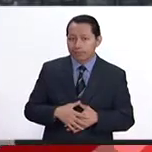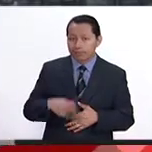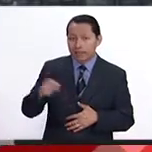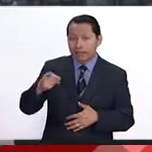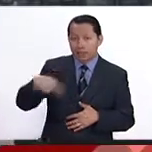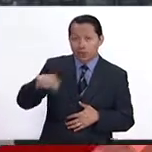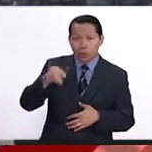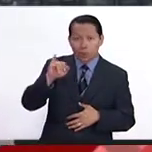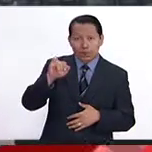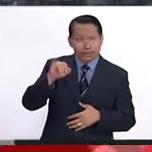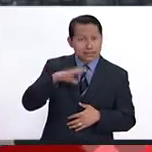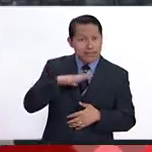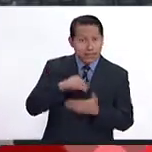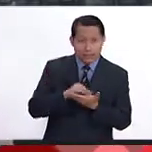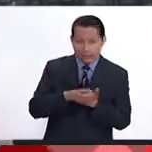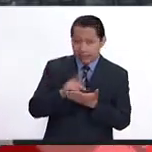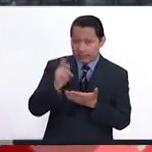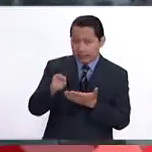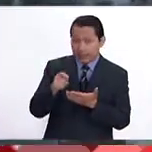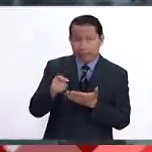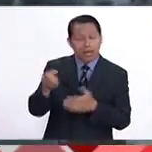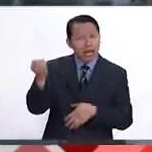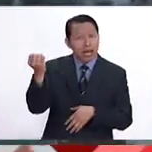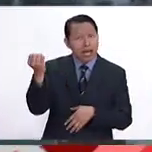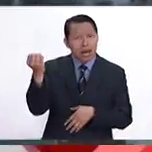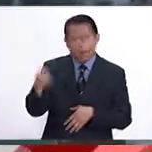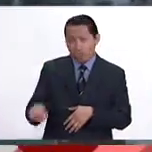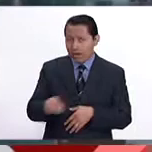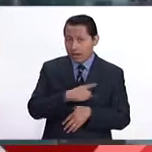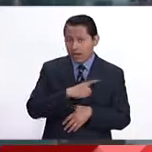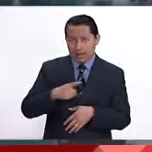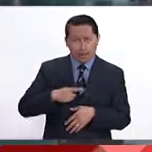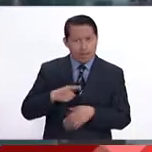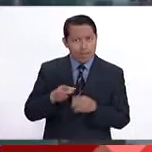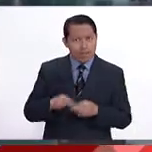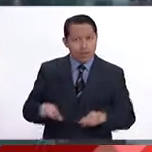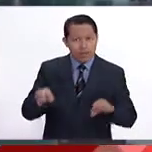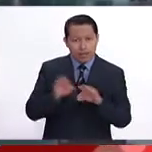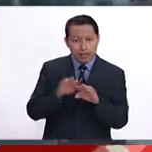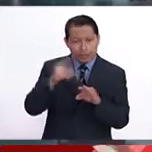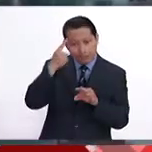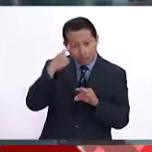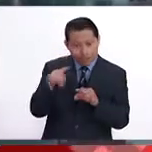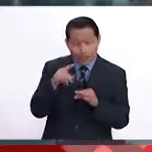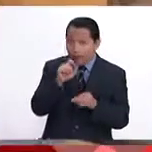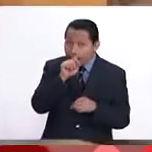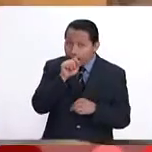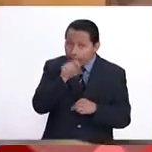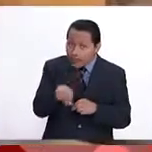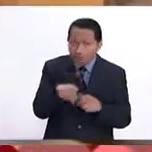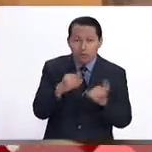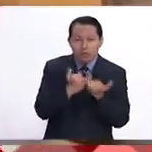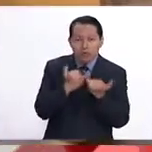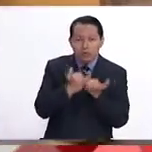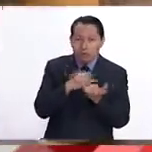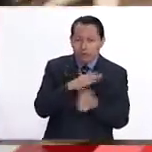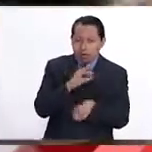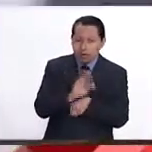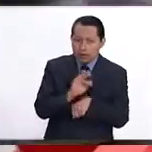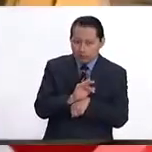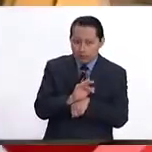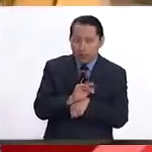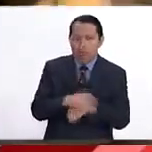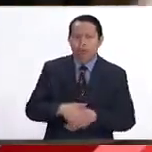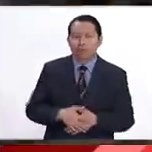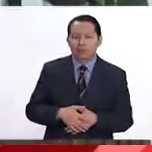Ellos sí lo pusieron como una condición fundamental para estar. Así que de la misma manera lo van a defender.